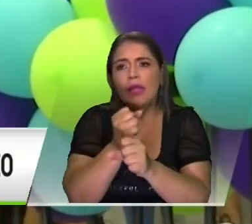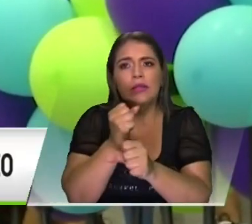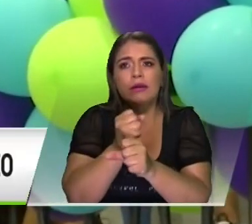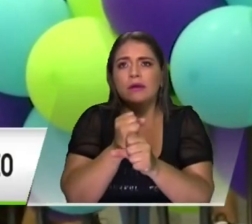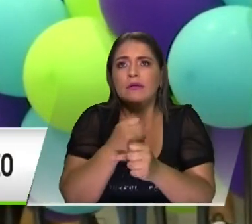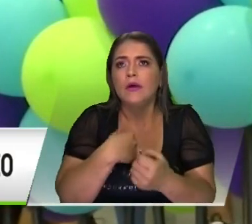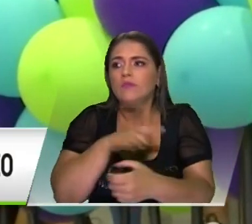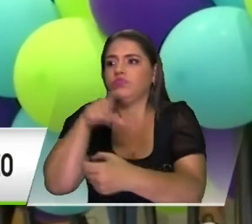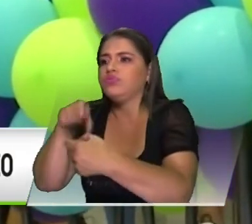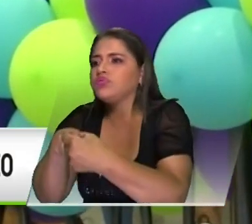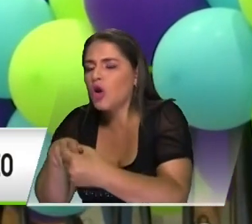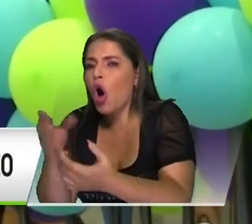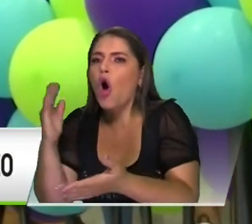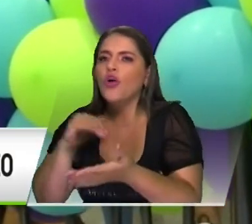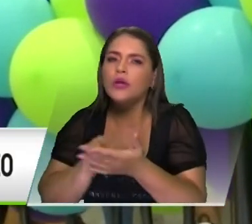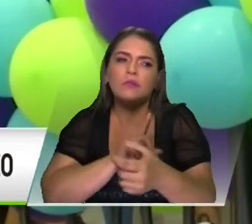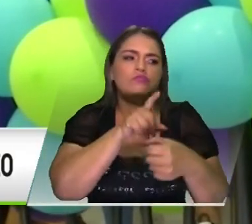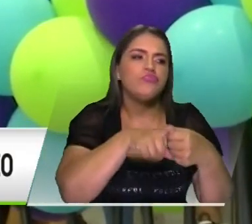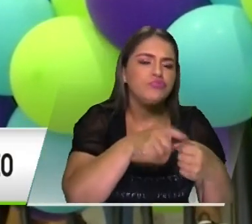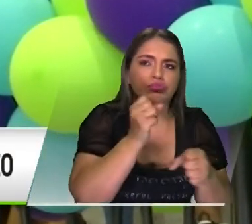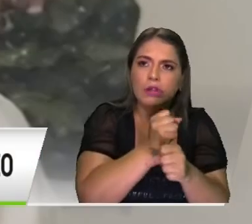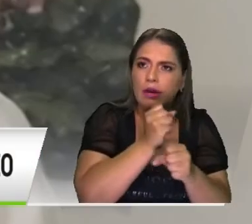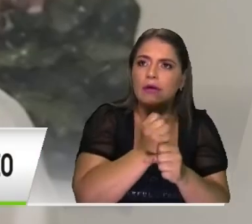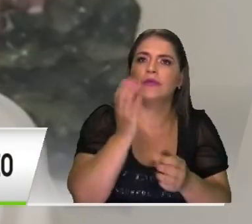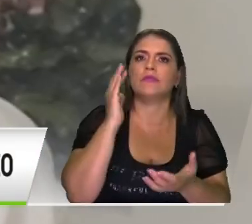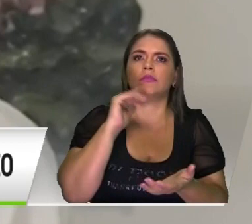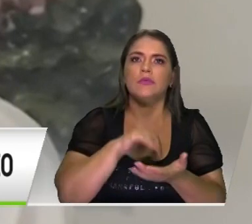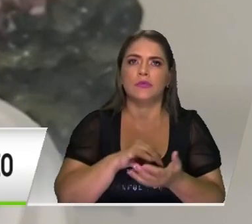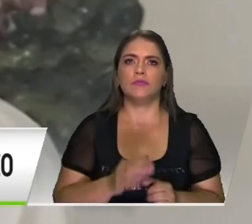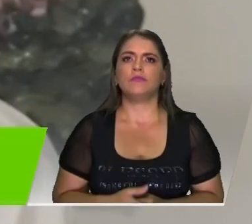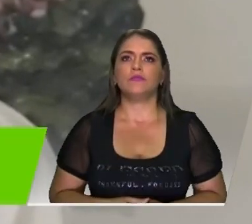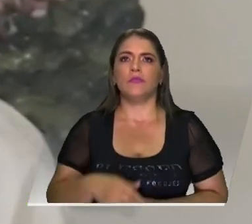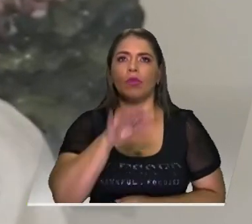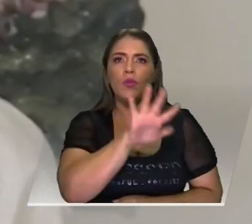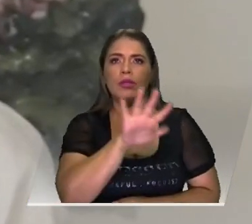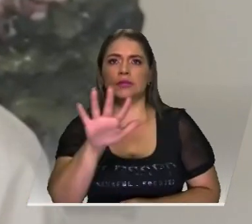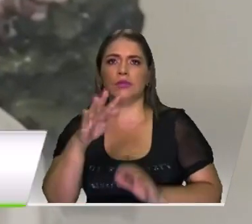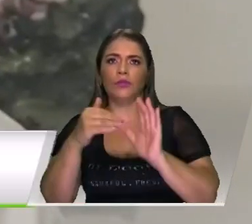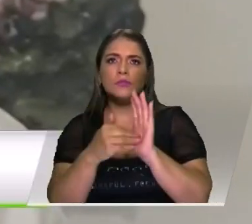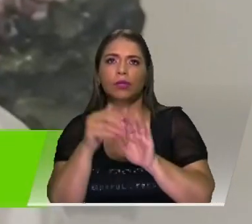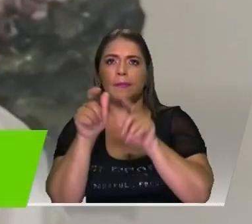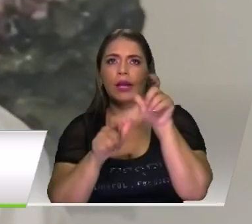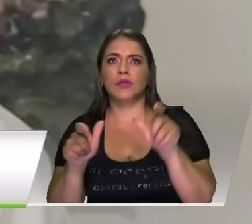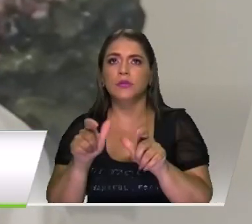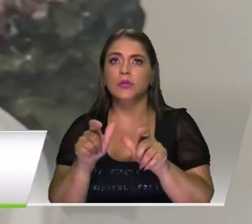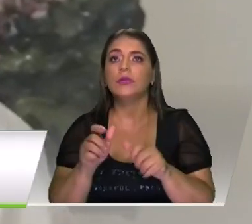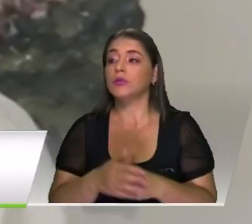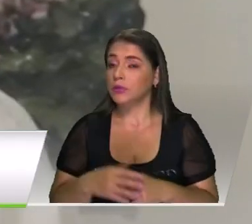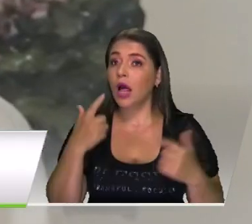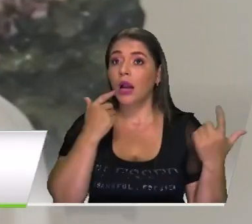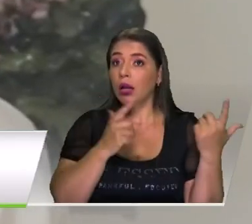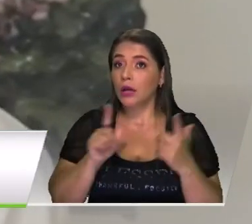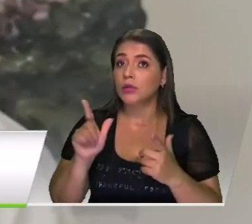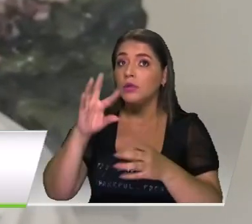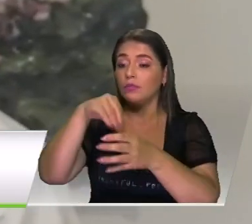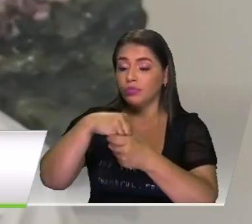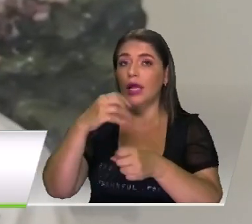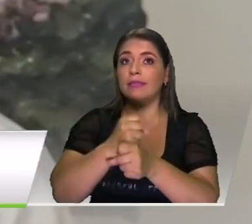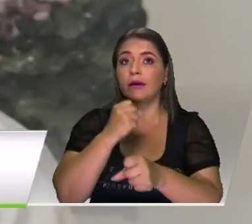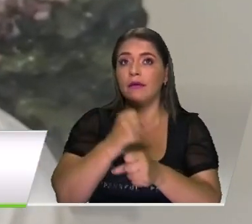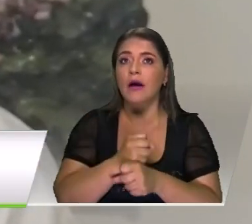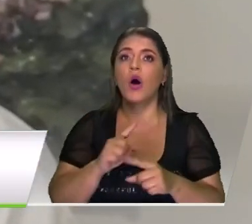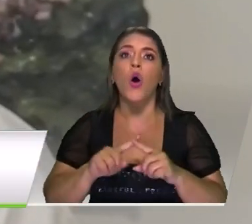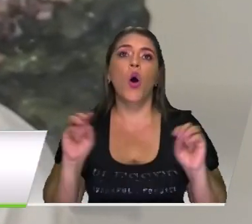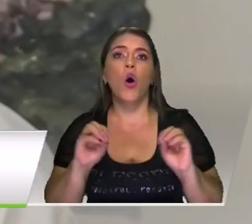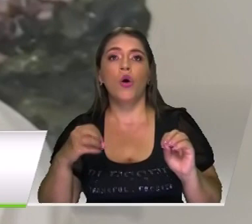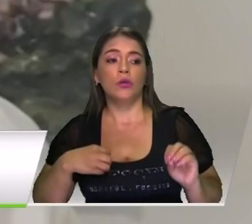vuelvan a incorporarse al aparato productivo. Más de 55 mil personas han encontrado una fuente de ingresos o una oportunidad